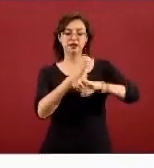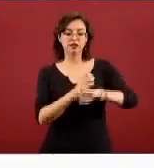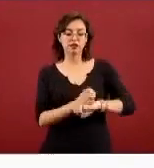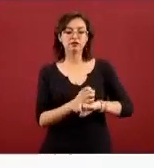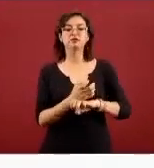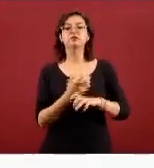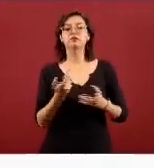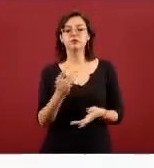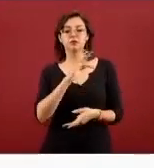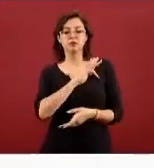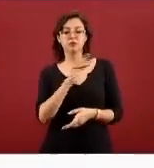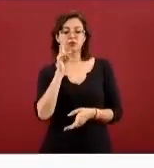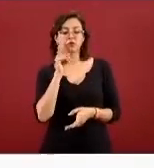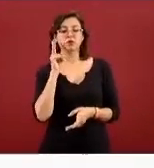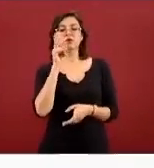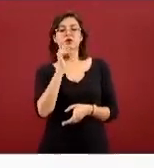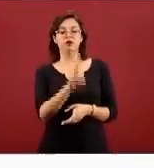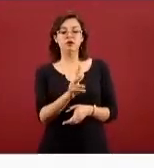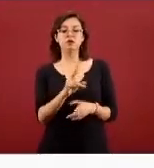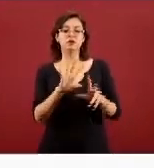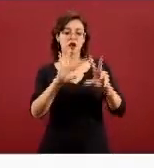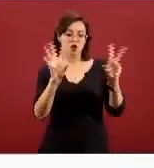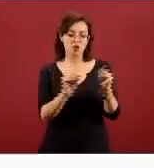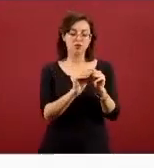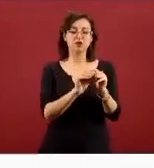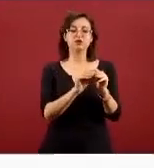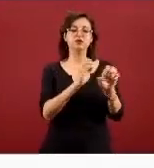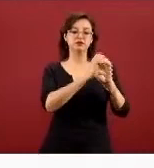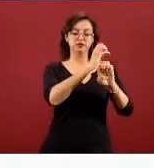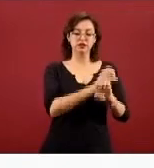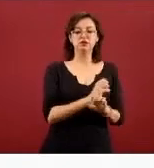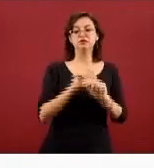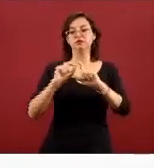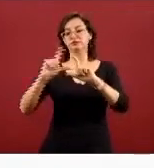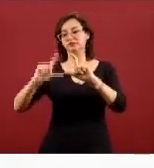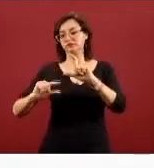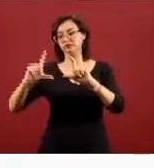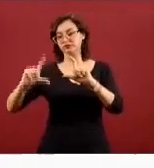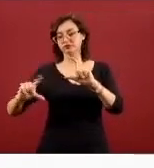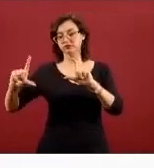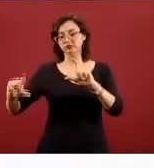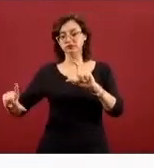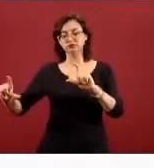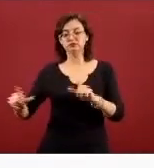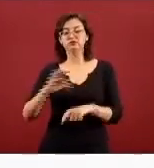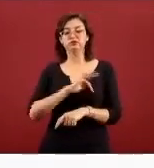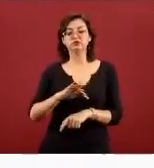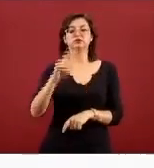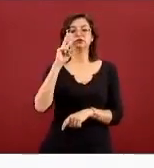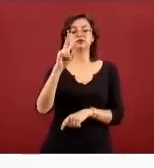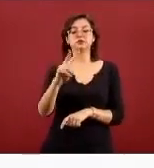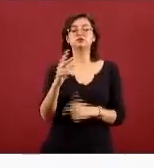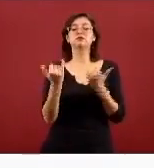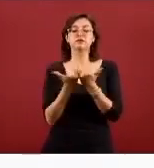tenemos los números enteros como en una distribución de barras que nos permite un poco ver la intensidad. Vamos también a empezar a